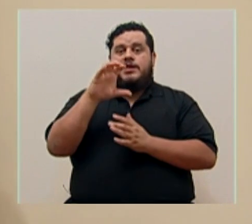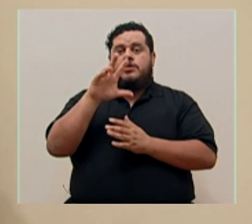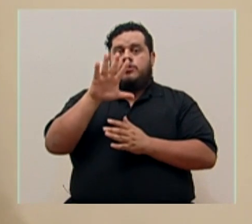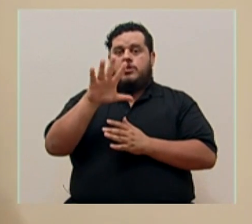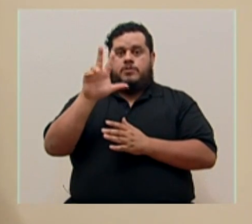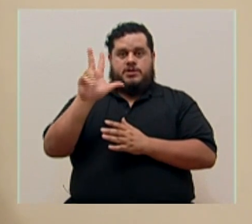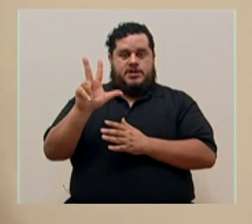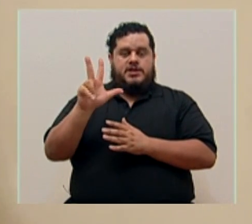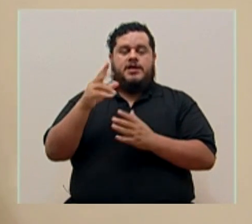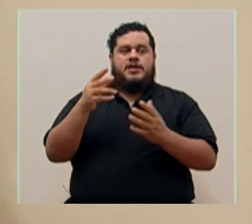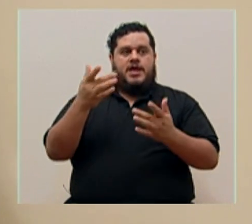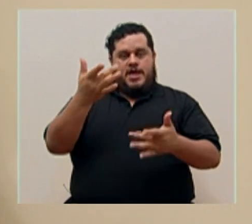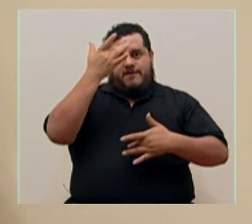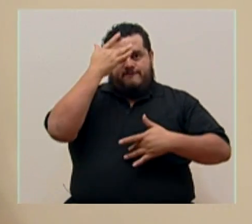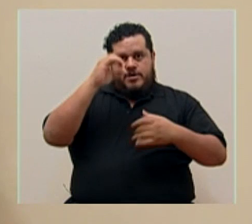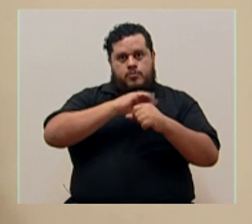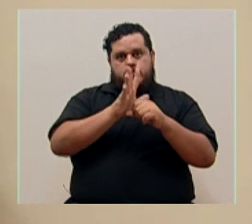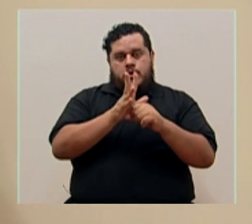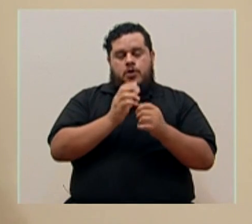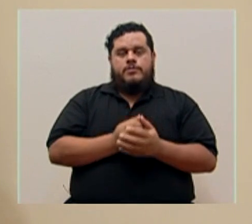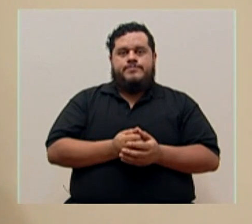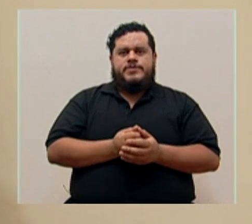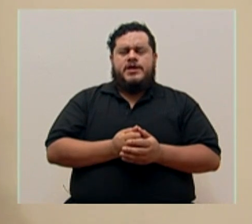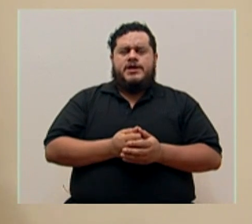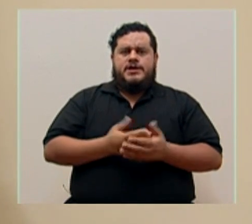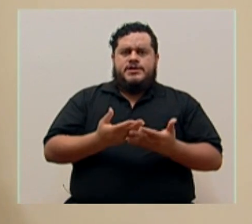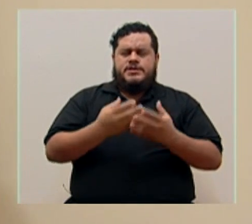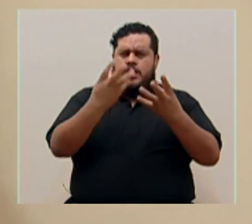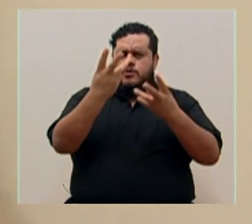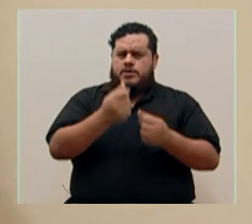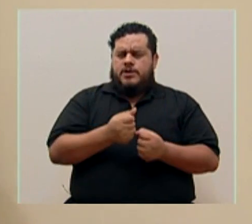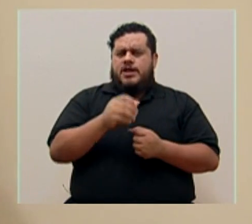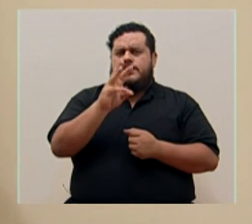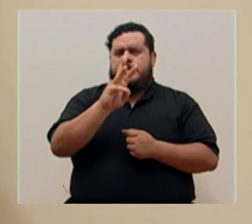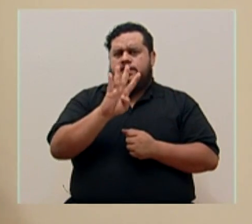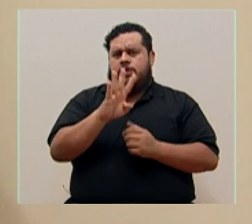106.553 casos confirmados. Se contabilizan